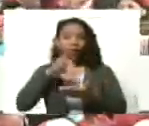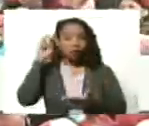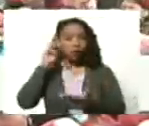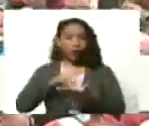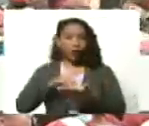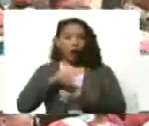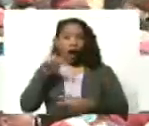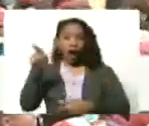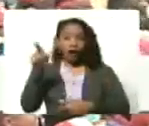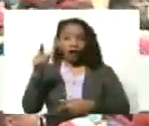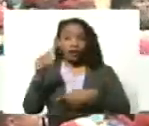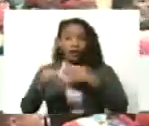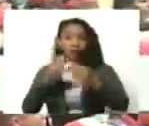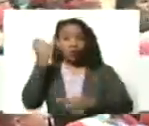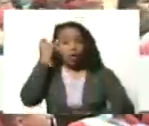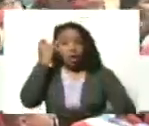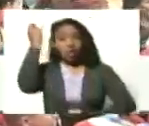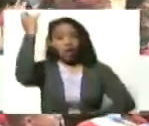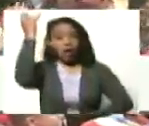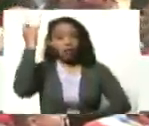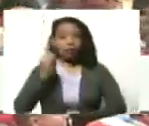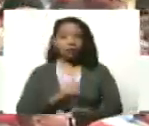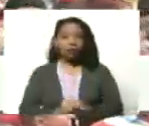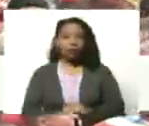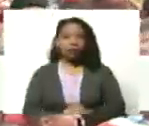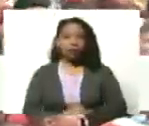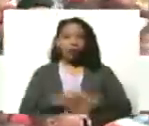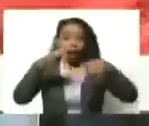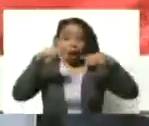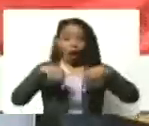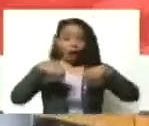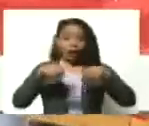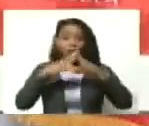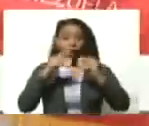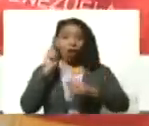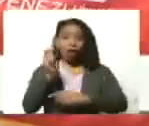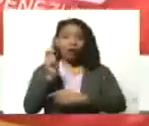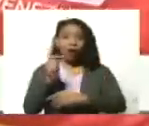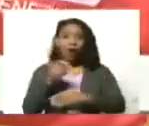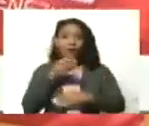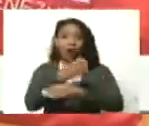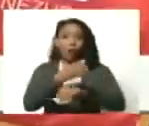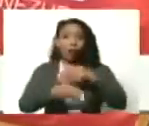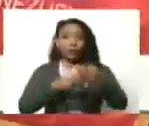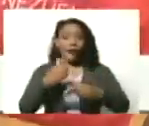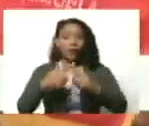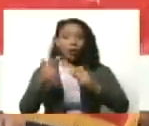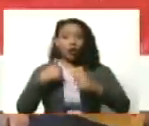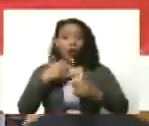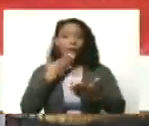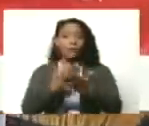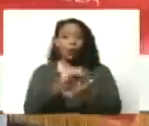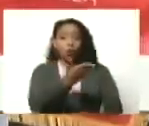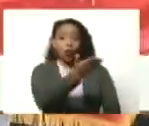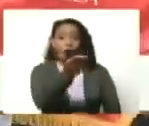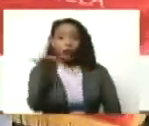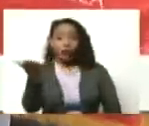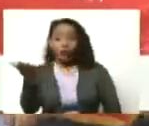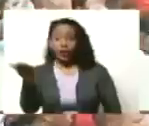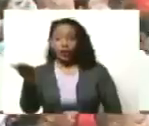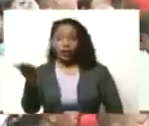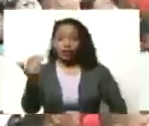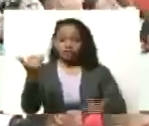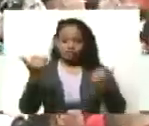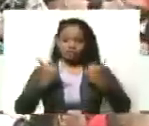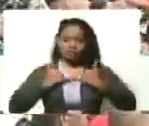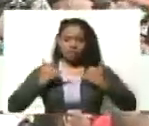ahí surgió una idea. Aquí están todas las tareas que vamos a ejecutar, pero yo les pido a ustedes que seamos